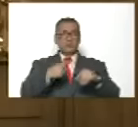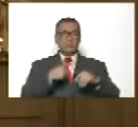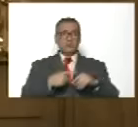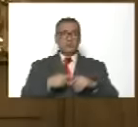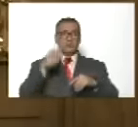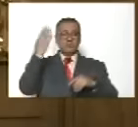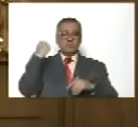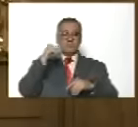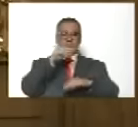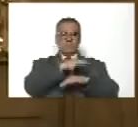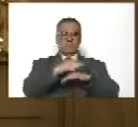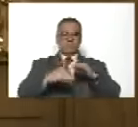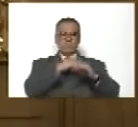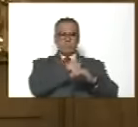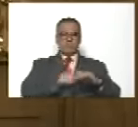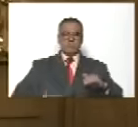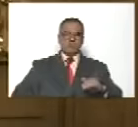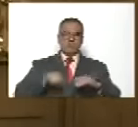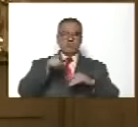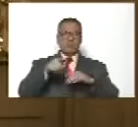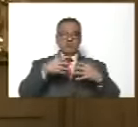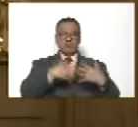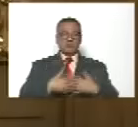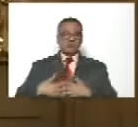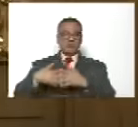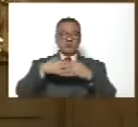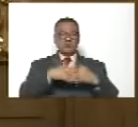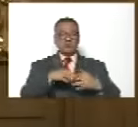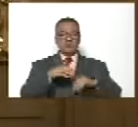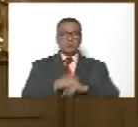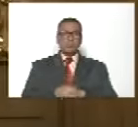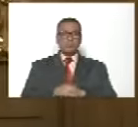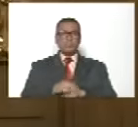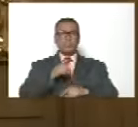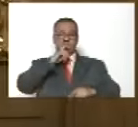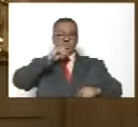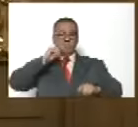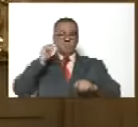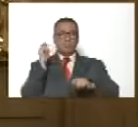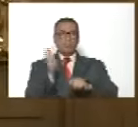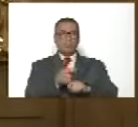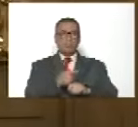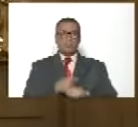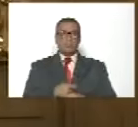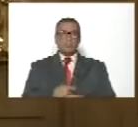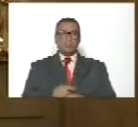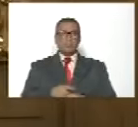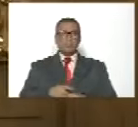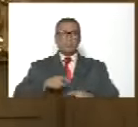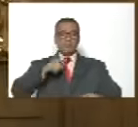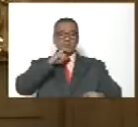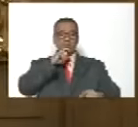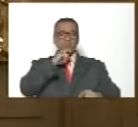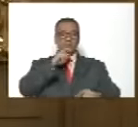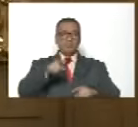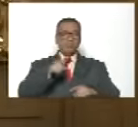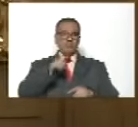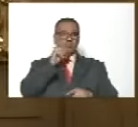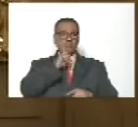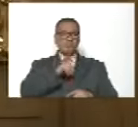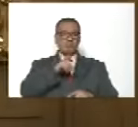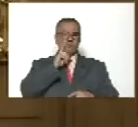del ex vicepresidente de Estados Unidos, los odiadores, la crueldad, el